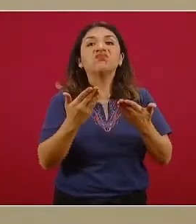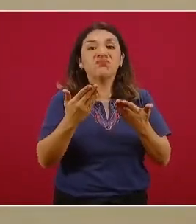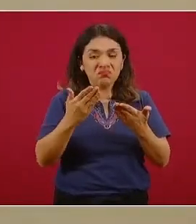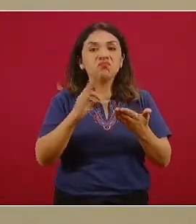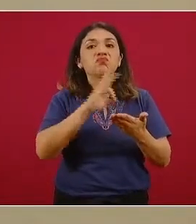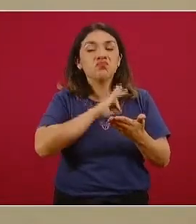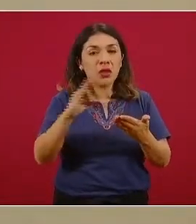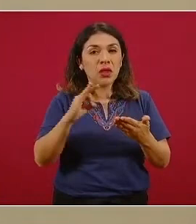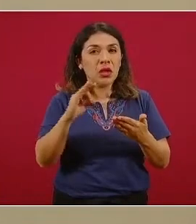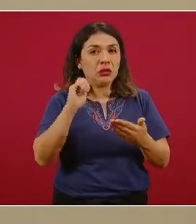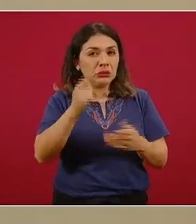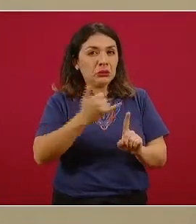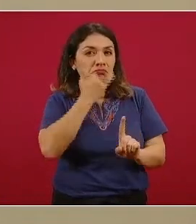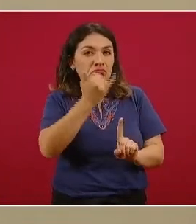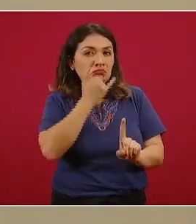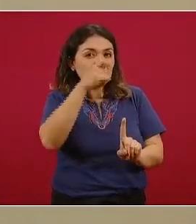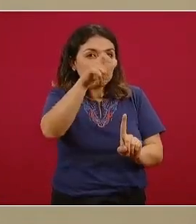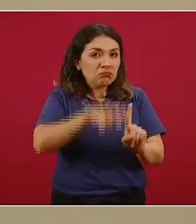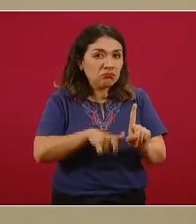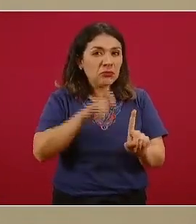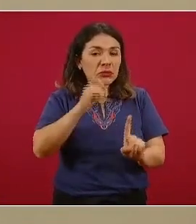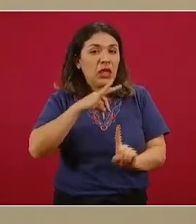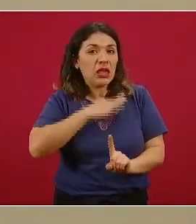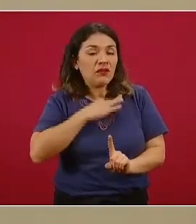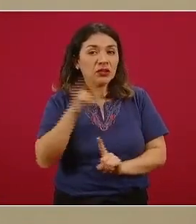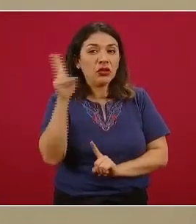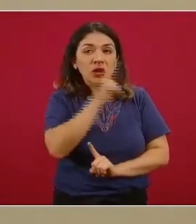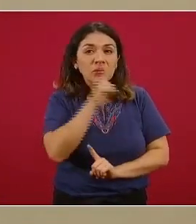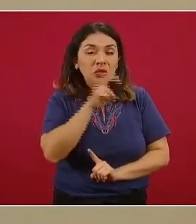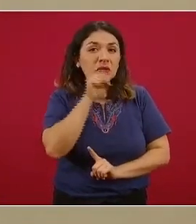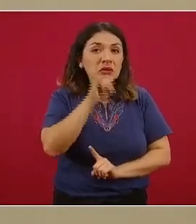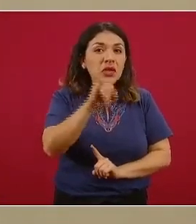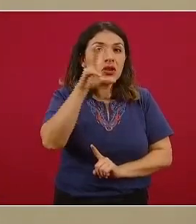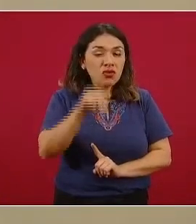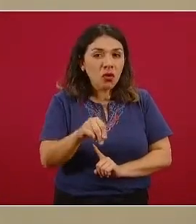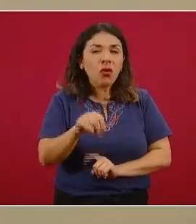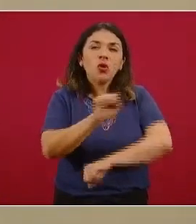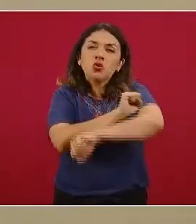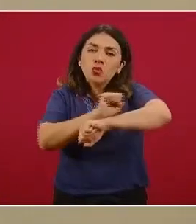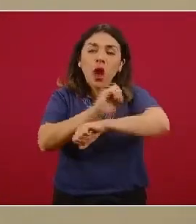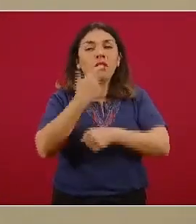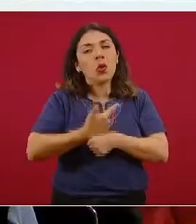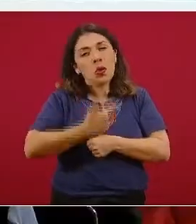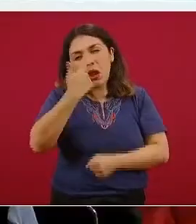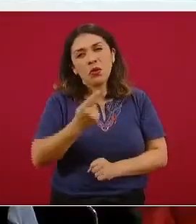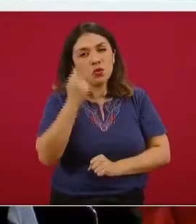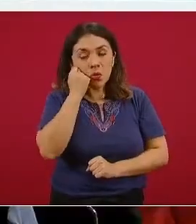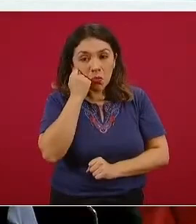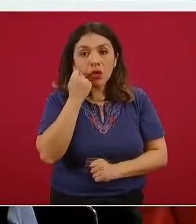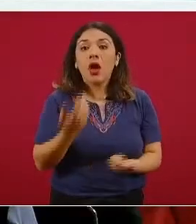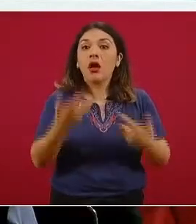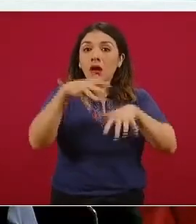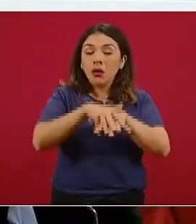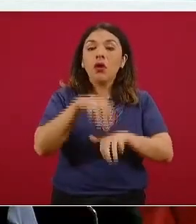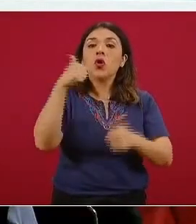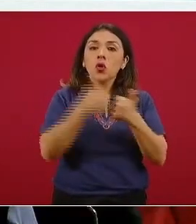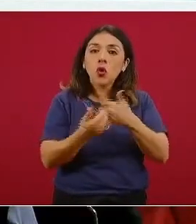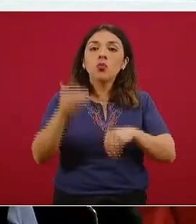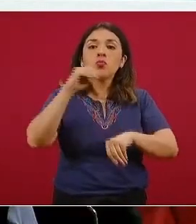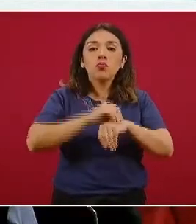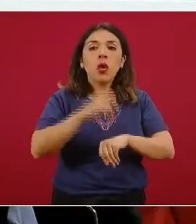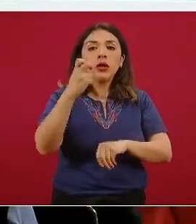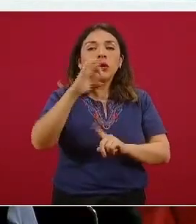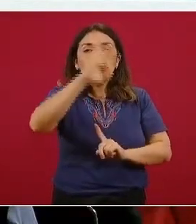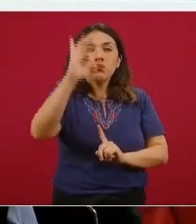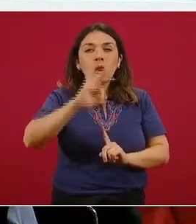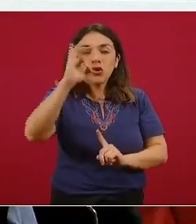definición operacional de ser un caso sospechoso para una infección respiratoria, sea leve o sea grave, y entonces también le aplicamos ese